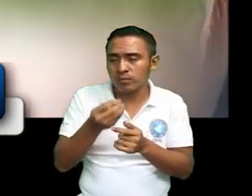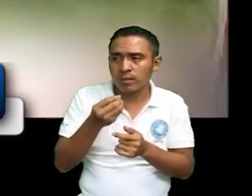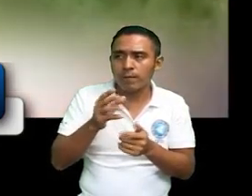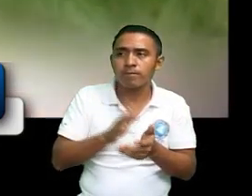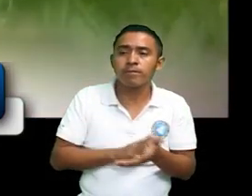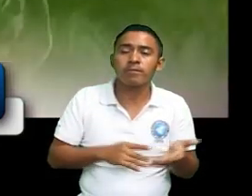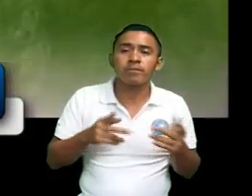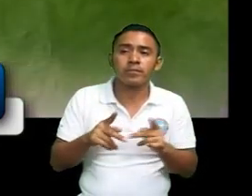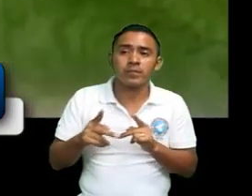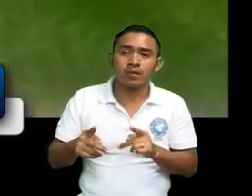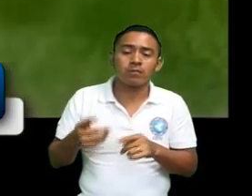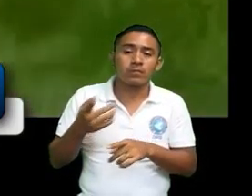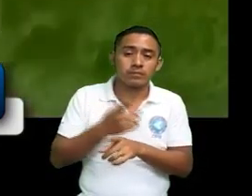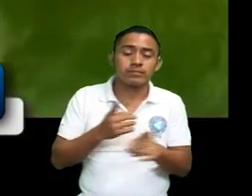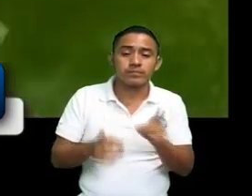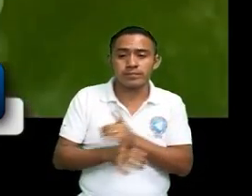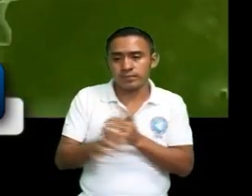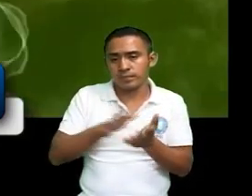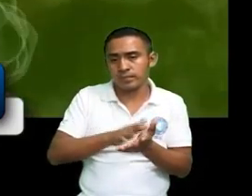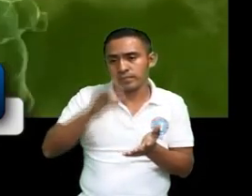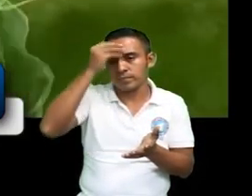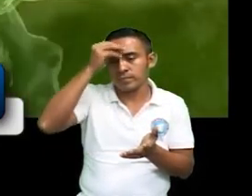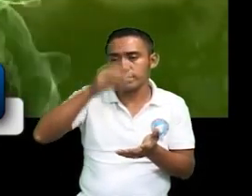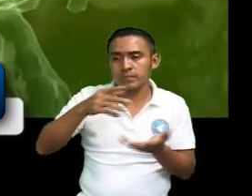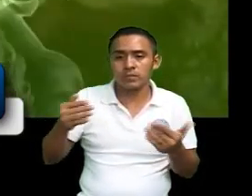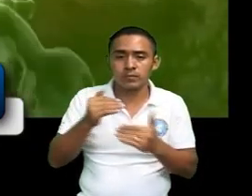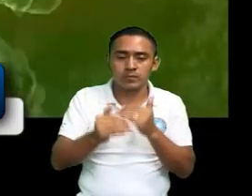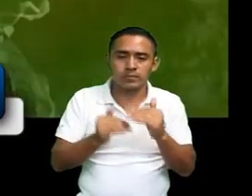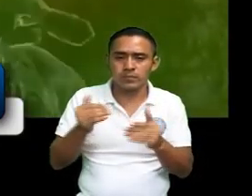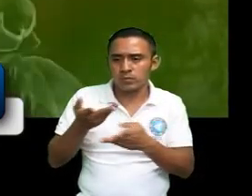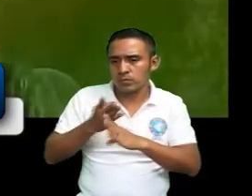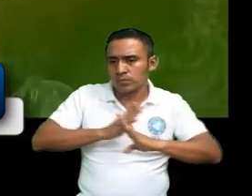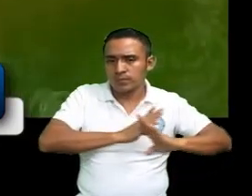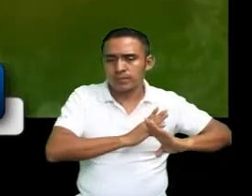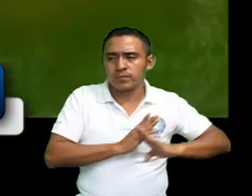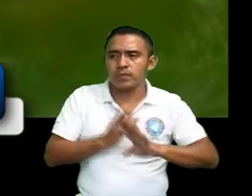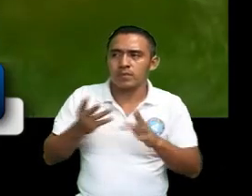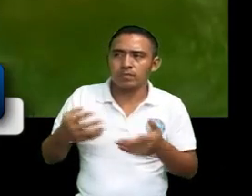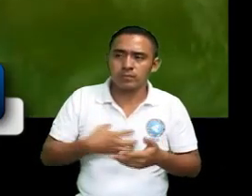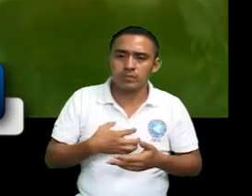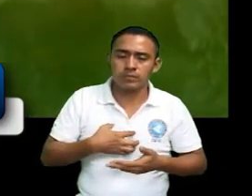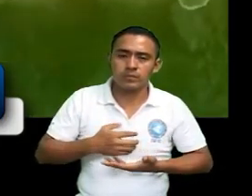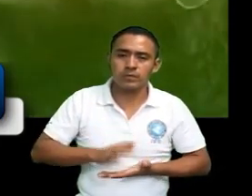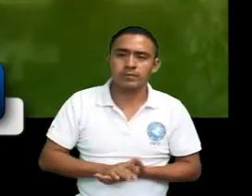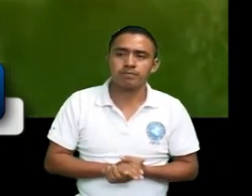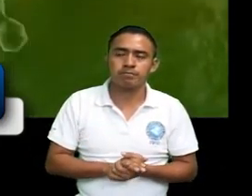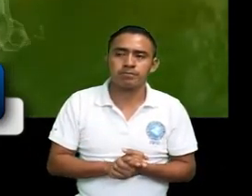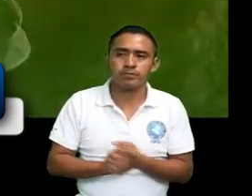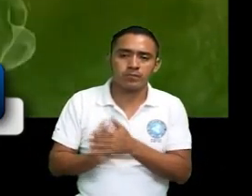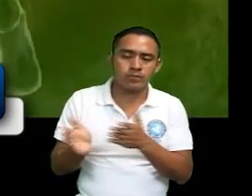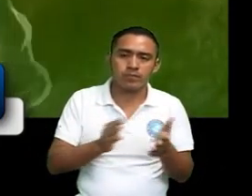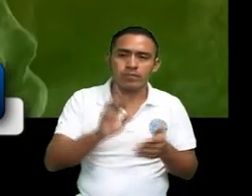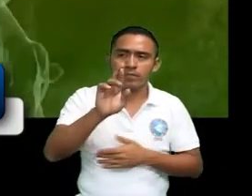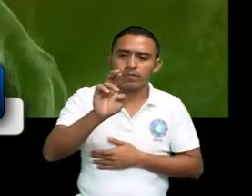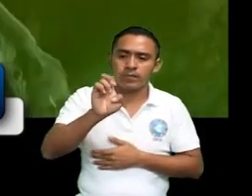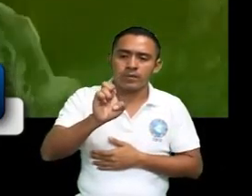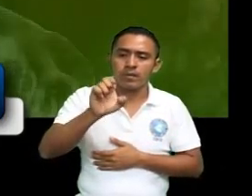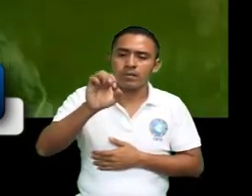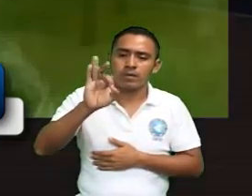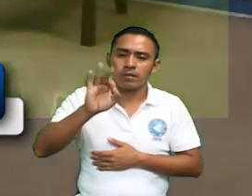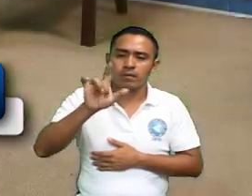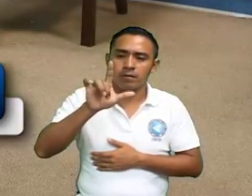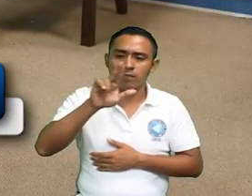cosas que el paciente tiene que aprender, que son parte de la prevención, tienen que buscar cómo evitarla. Ahora, ¿el reflujo gastroesofágico